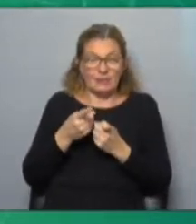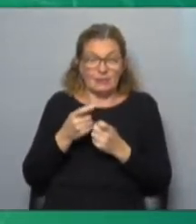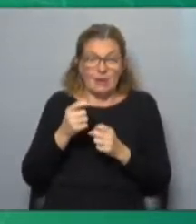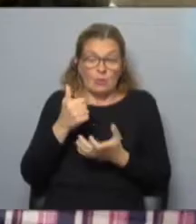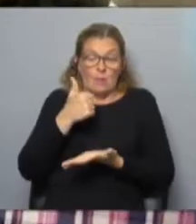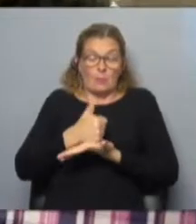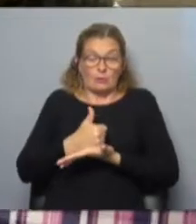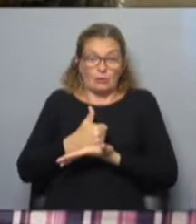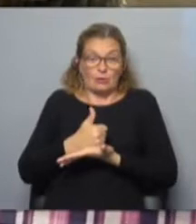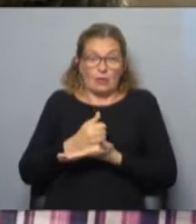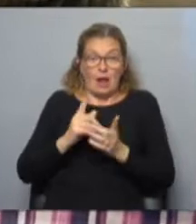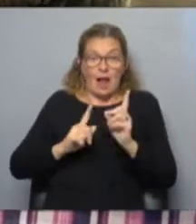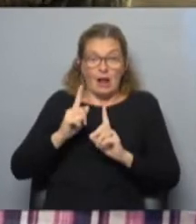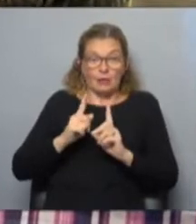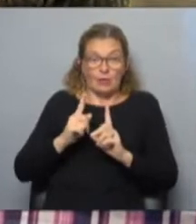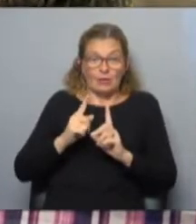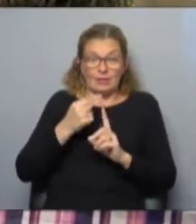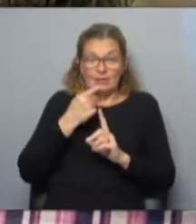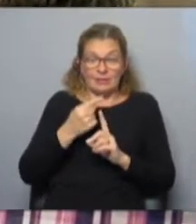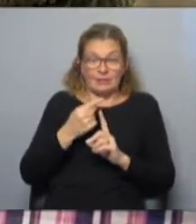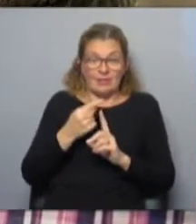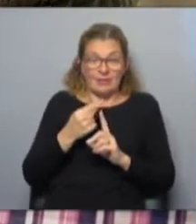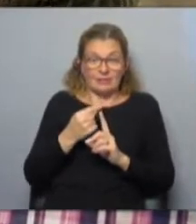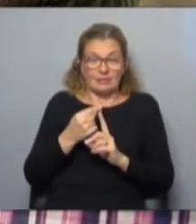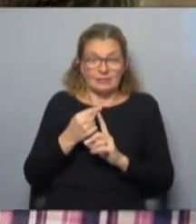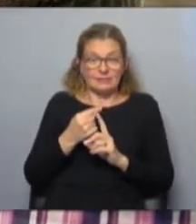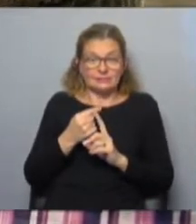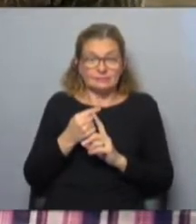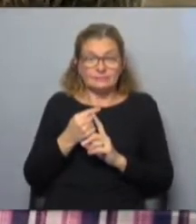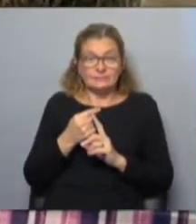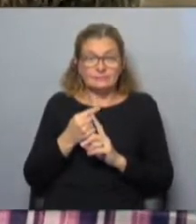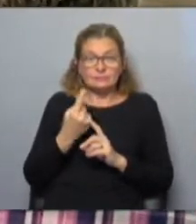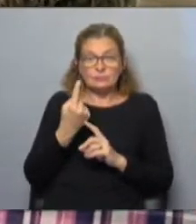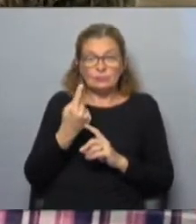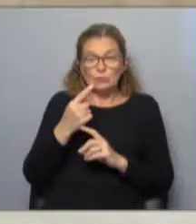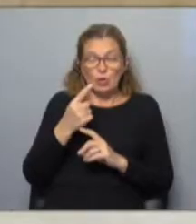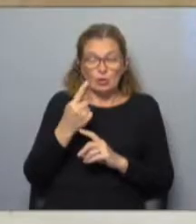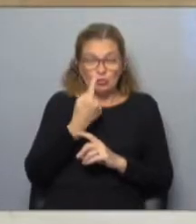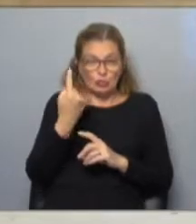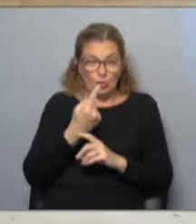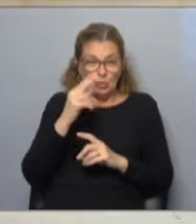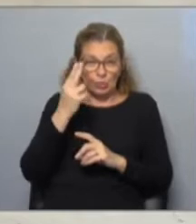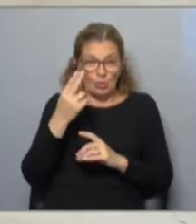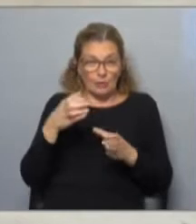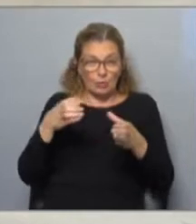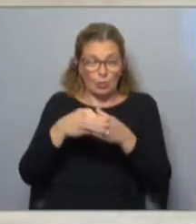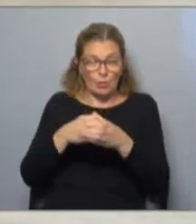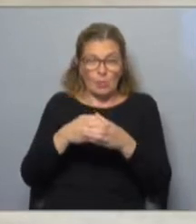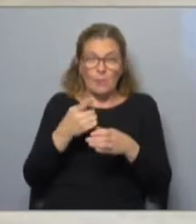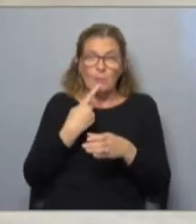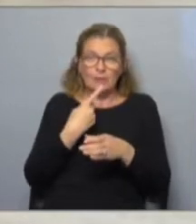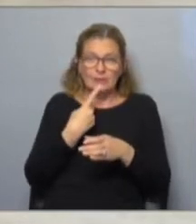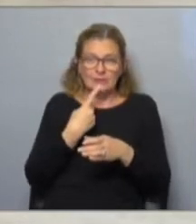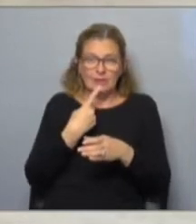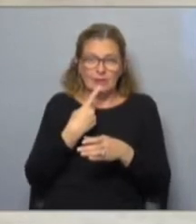posición y es un argumento de quienes dicen que un solo Uruguay debe transformarse en un partido político, no